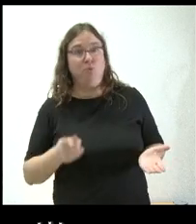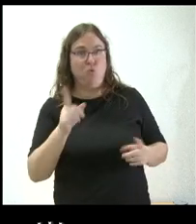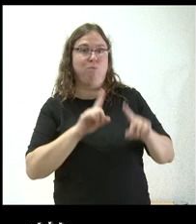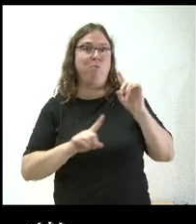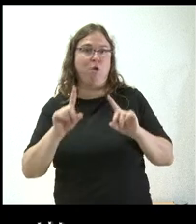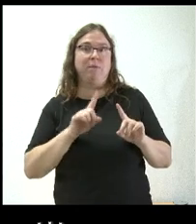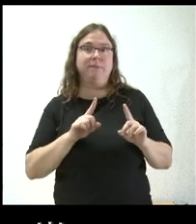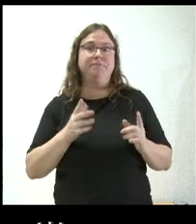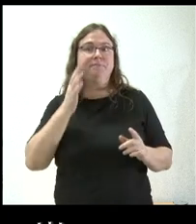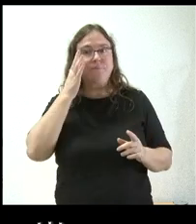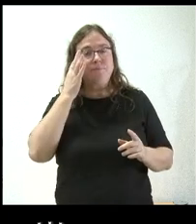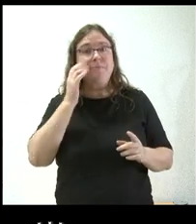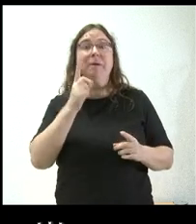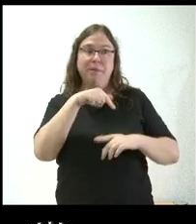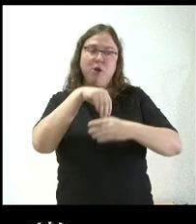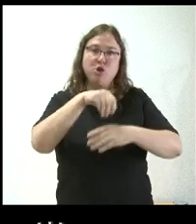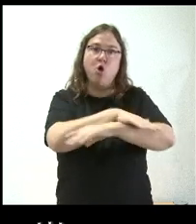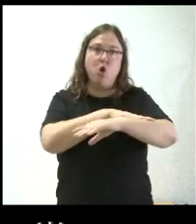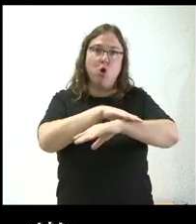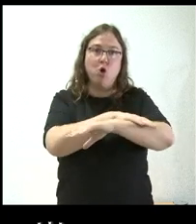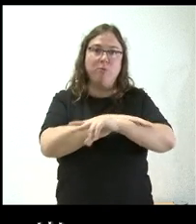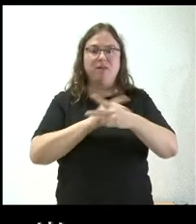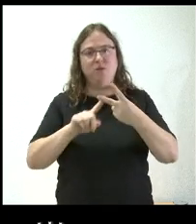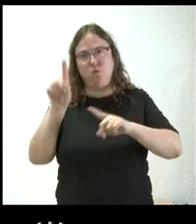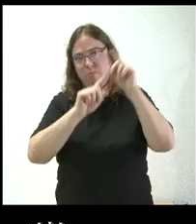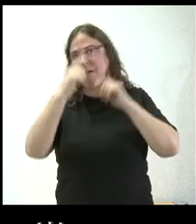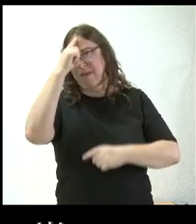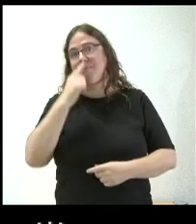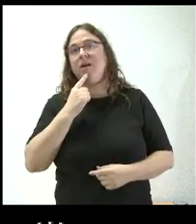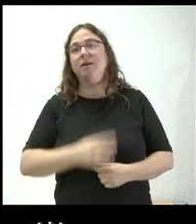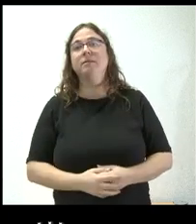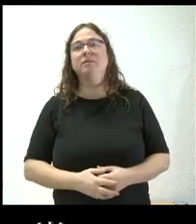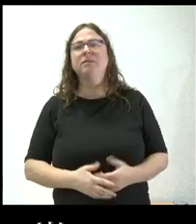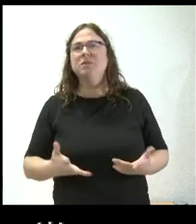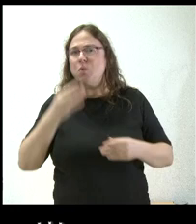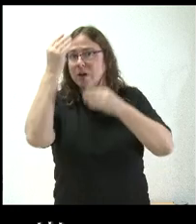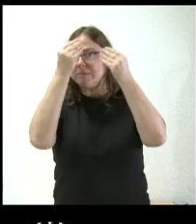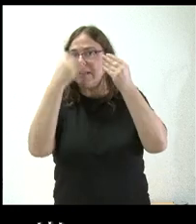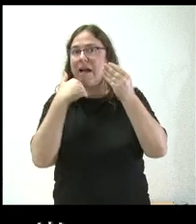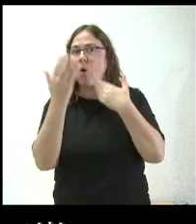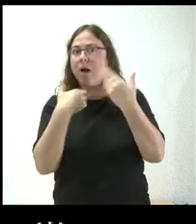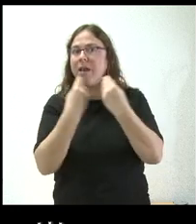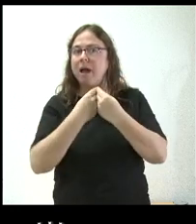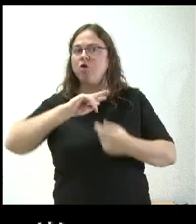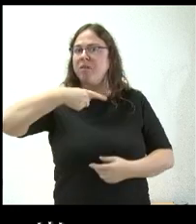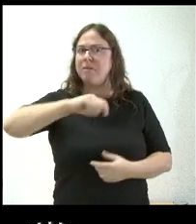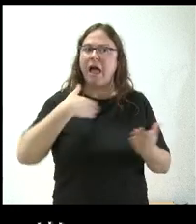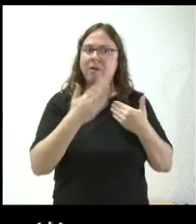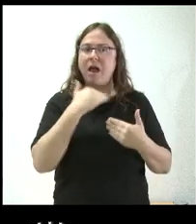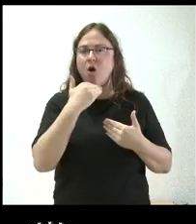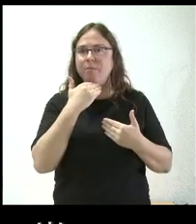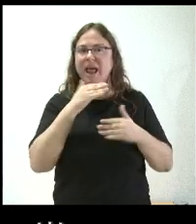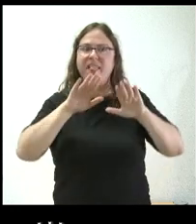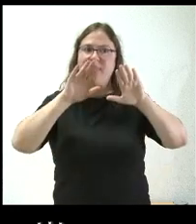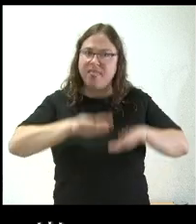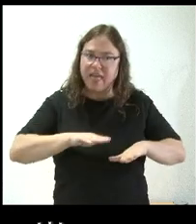de primero en el gobierno y segundo de imagen no no se lo han planteado no van a hablar con García Gallardo para que deje de hacer